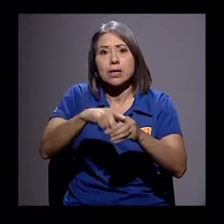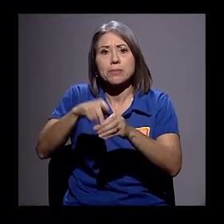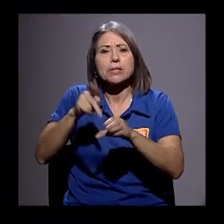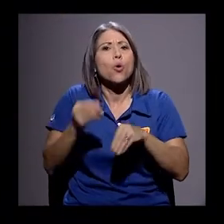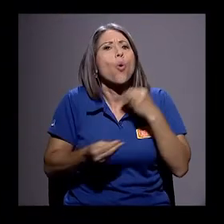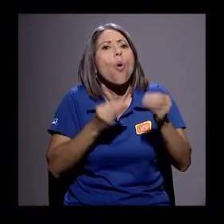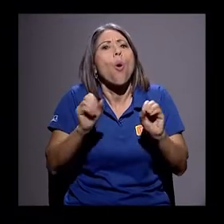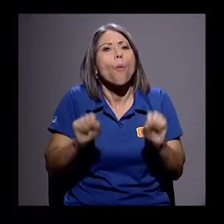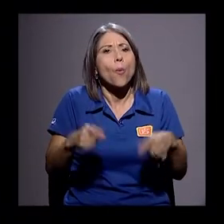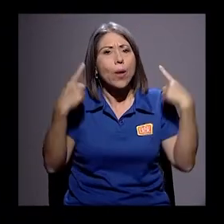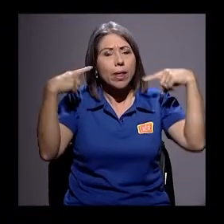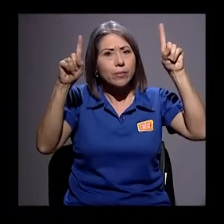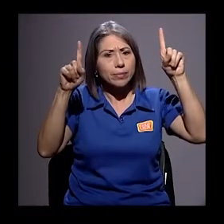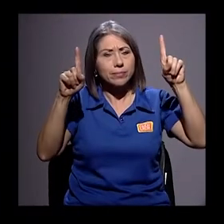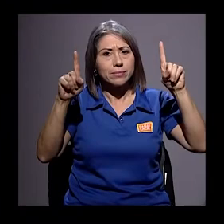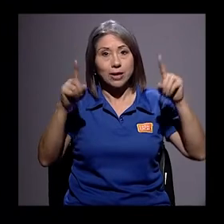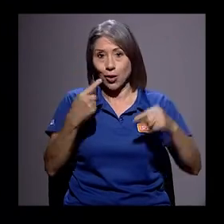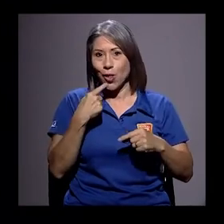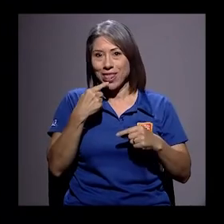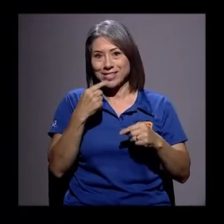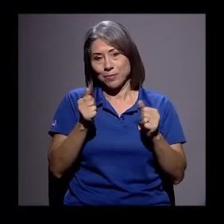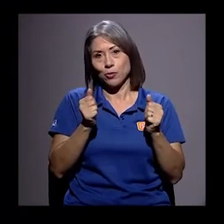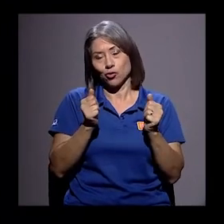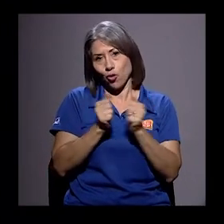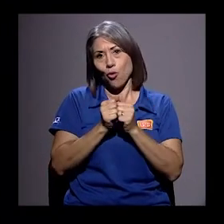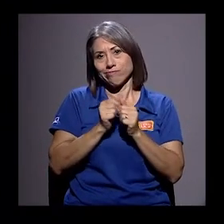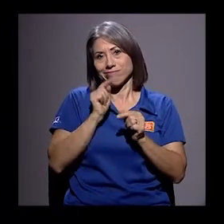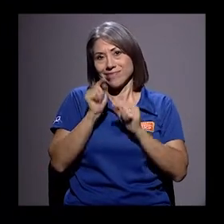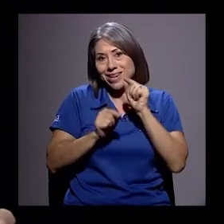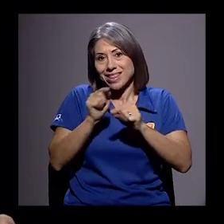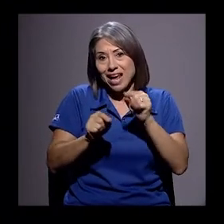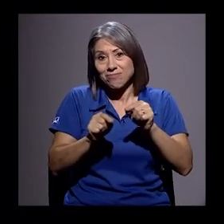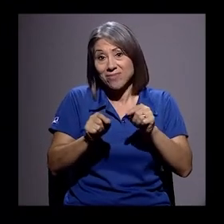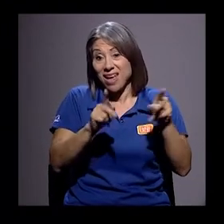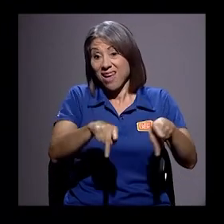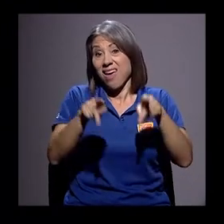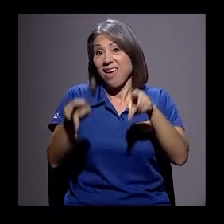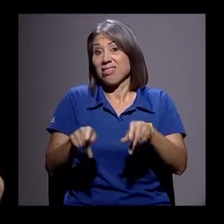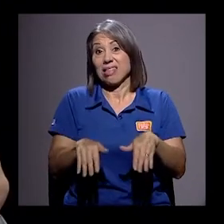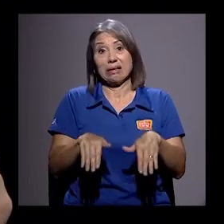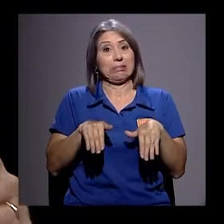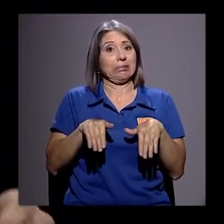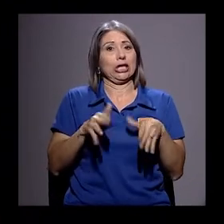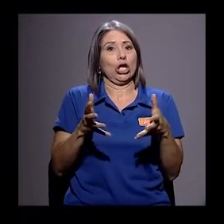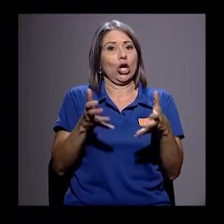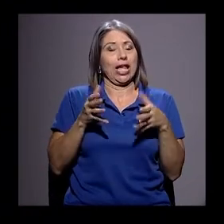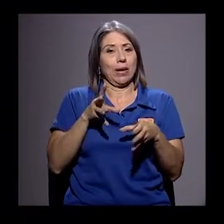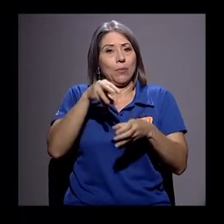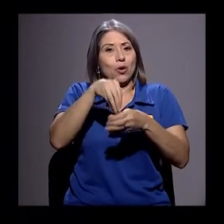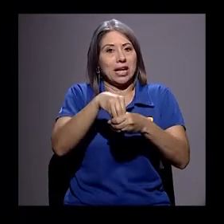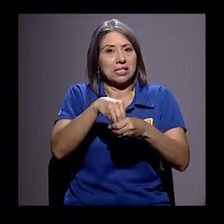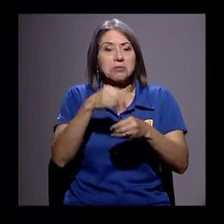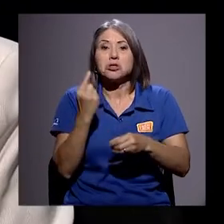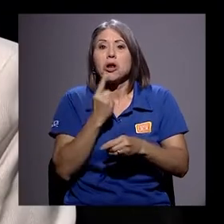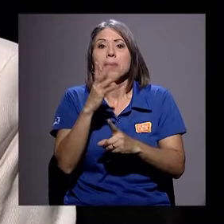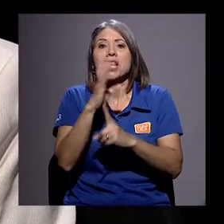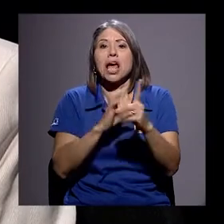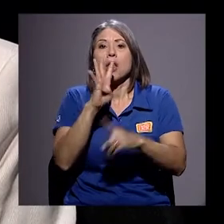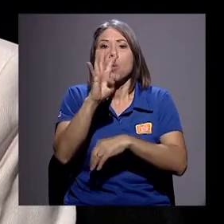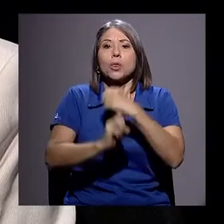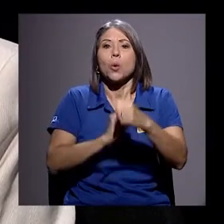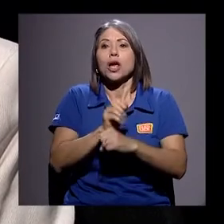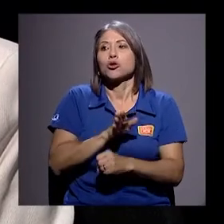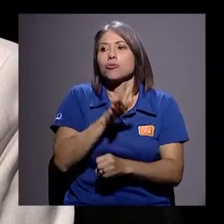sentido crítico hoy por hoy la gente tiende a no involucrarse y nada más cada cuatro años va y votar por un grupo de personas sí ciertamente